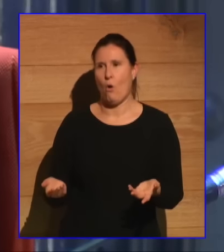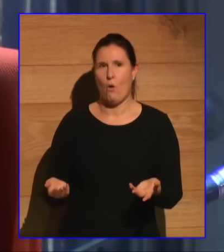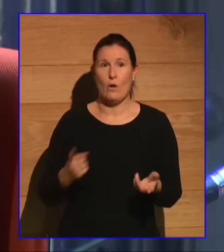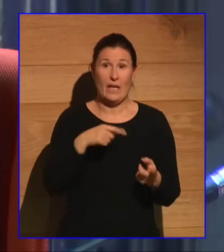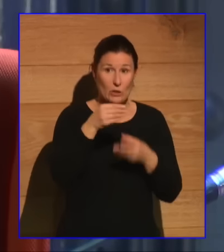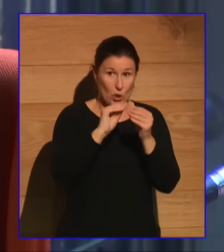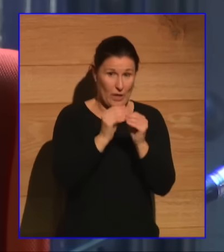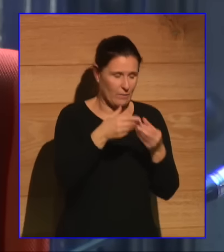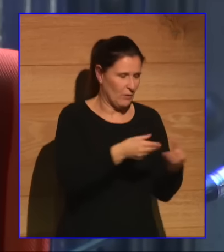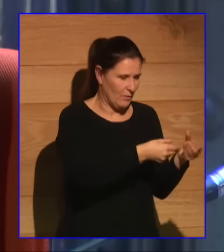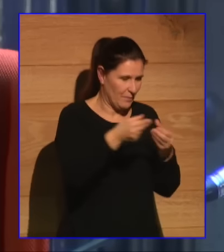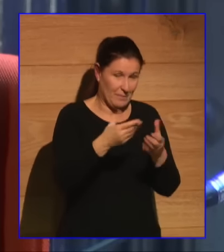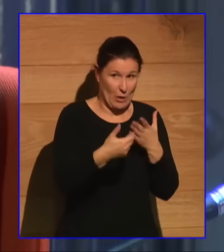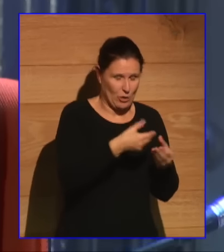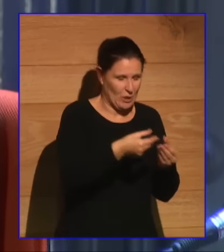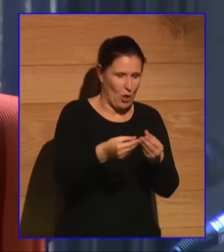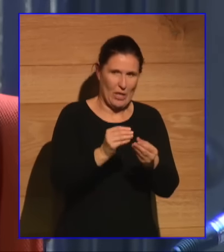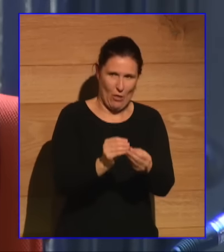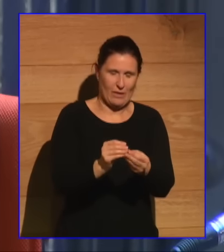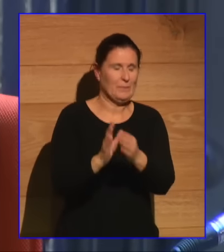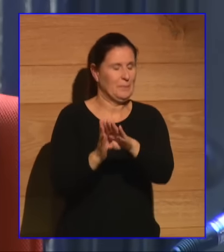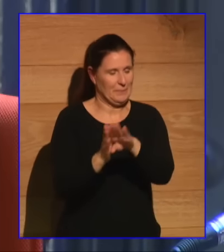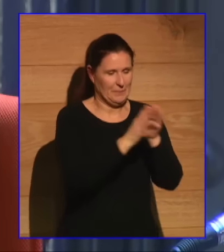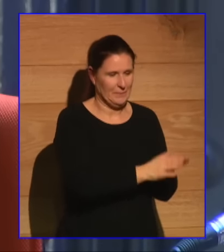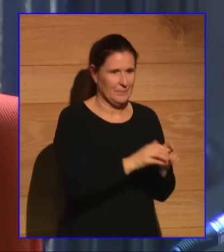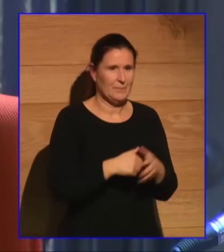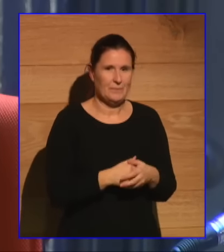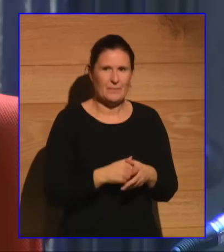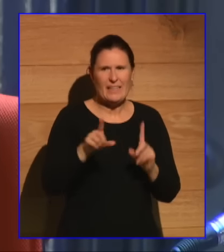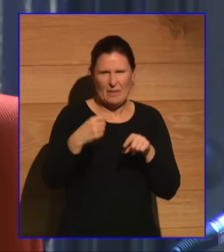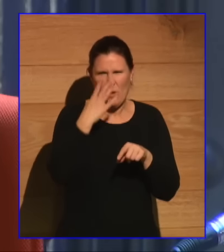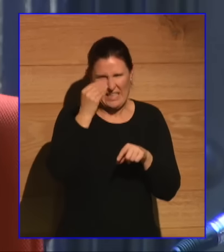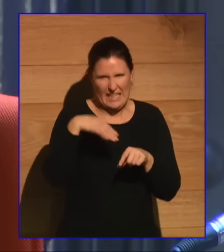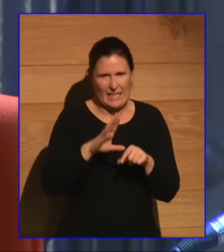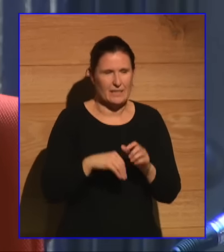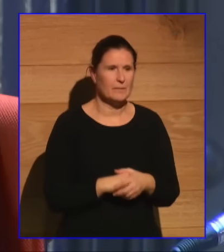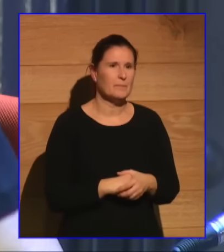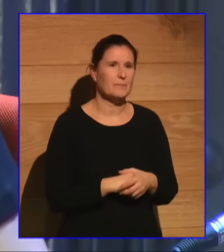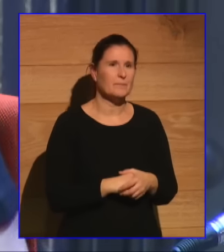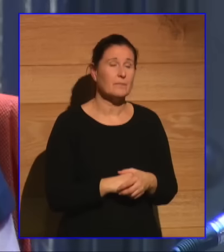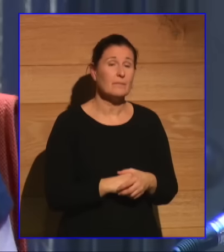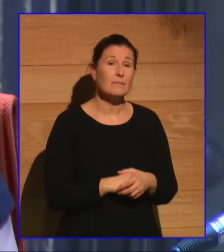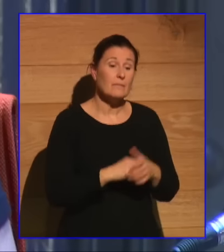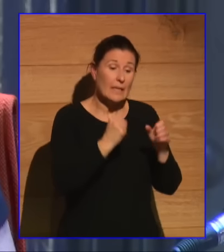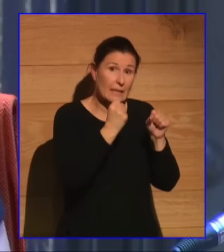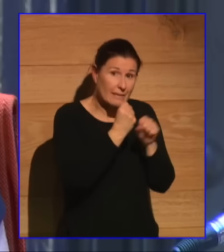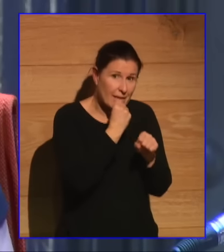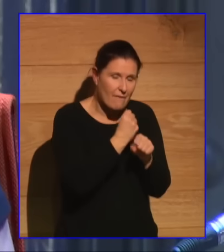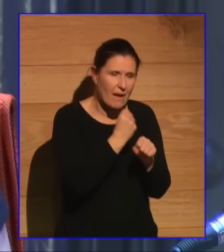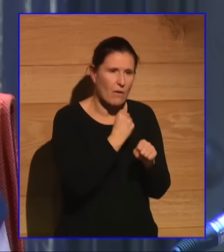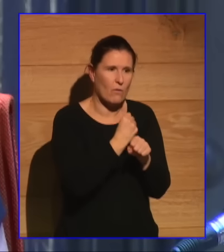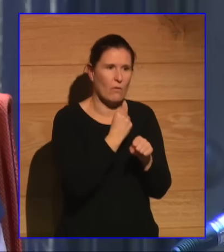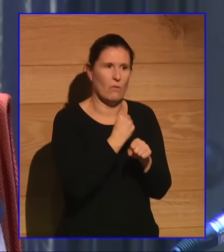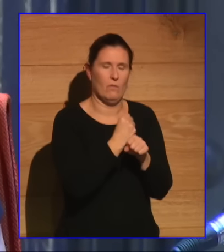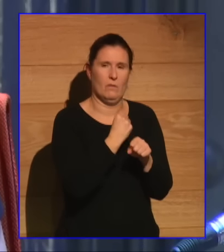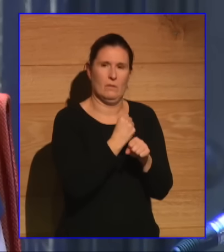Arturo. Pero a lo que voy... Esto es una faltada que entenderéis después. El trabajo que hay que